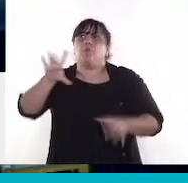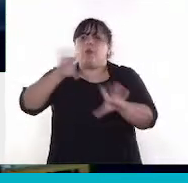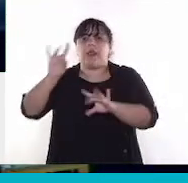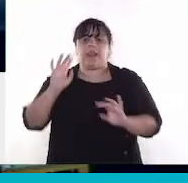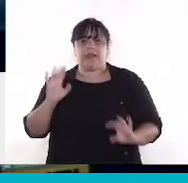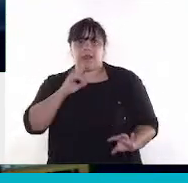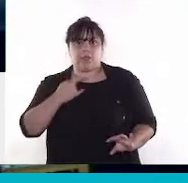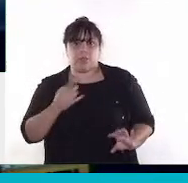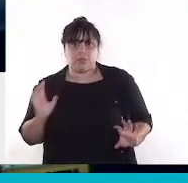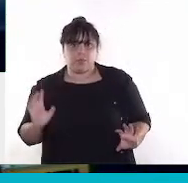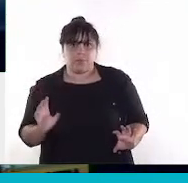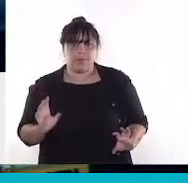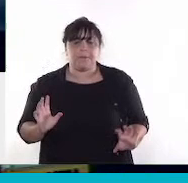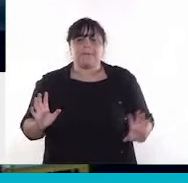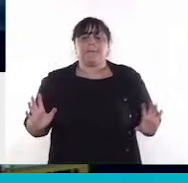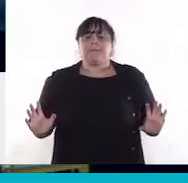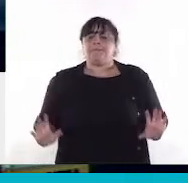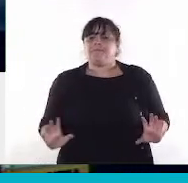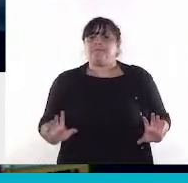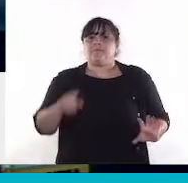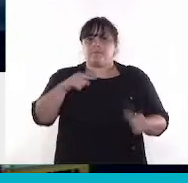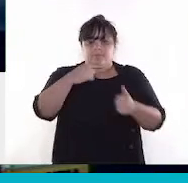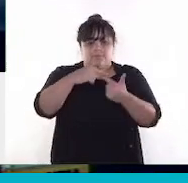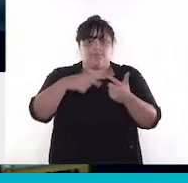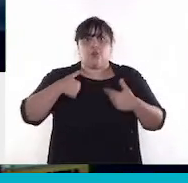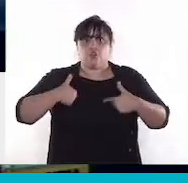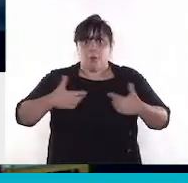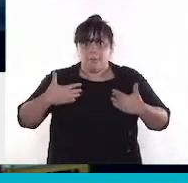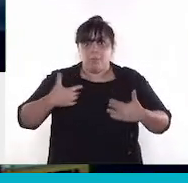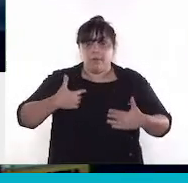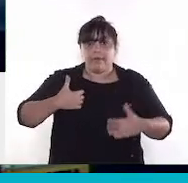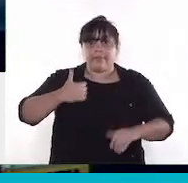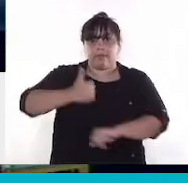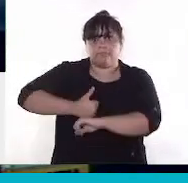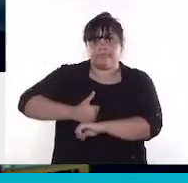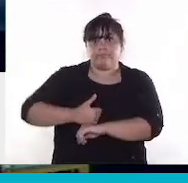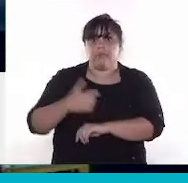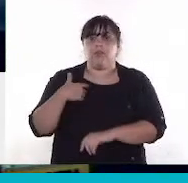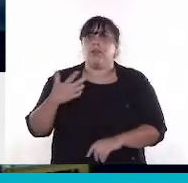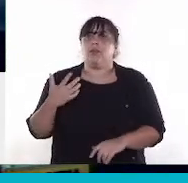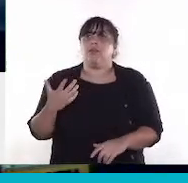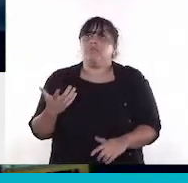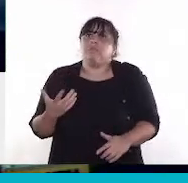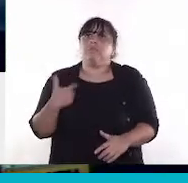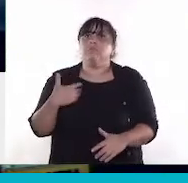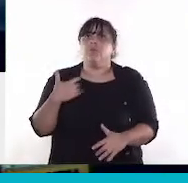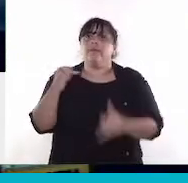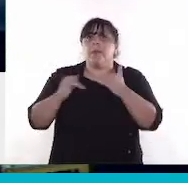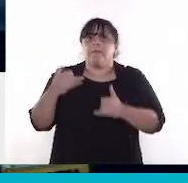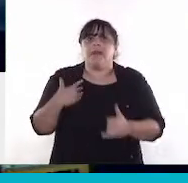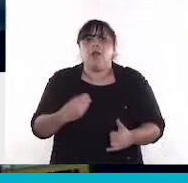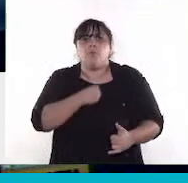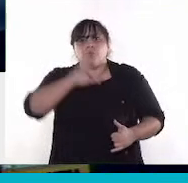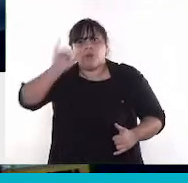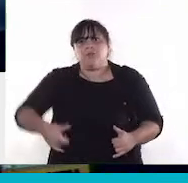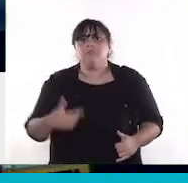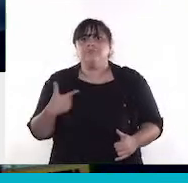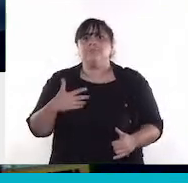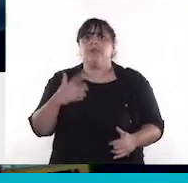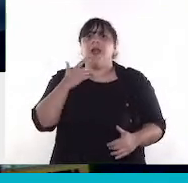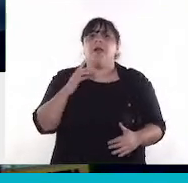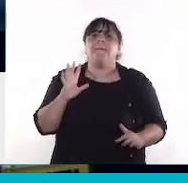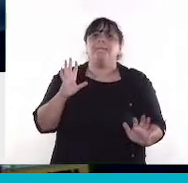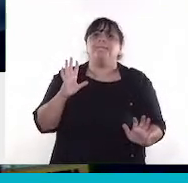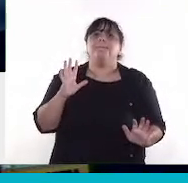Si uno toma esa posición voluntarista, que uno la puede considerar